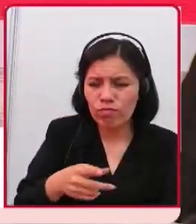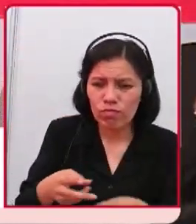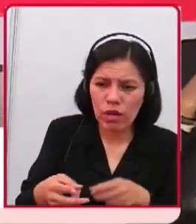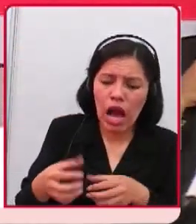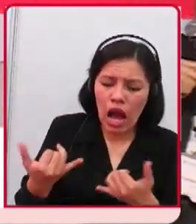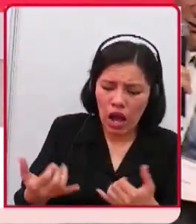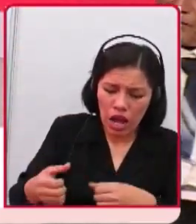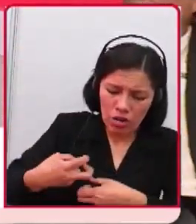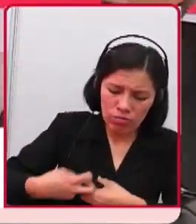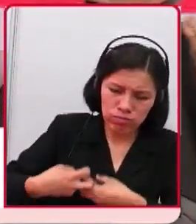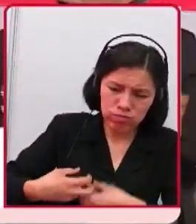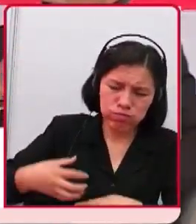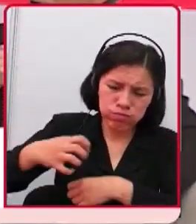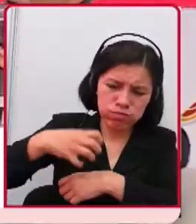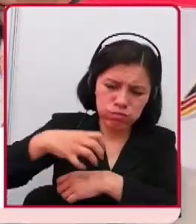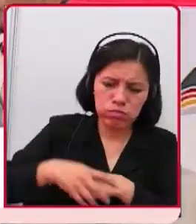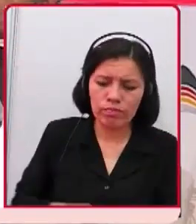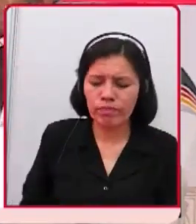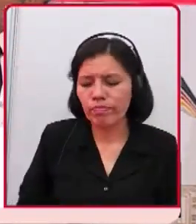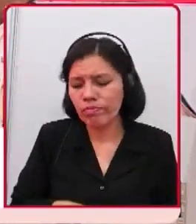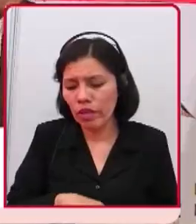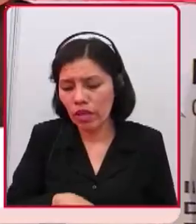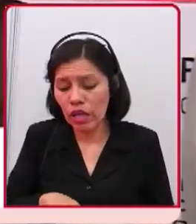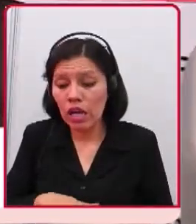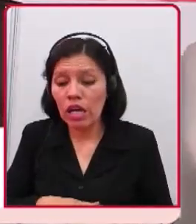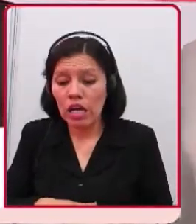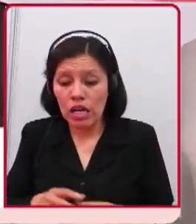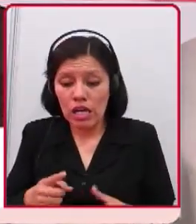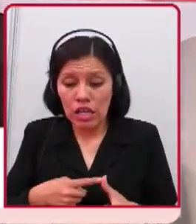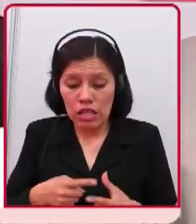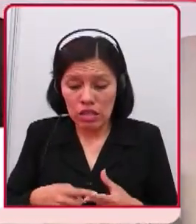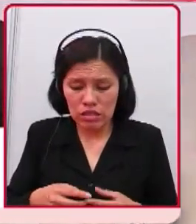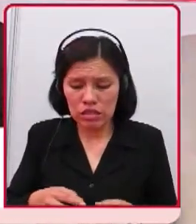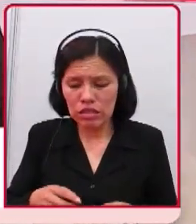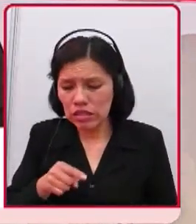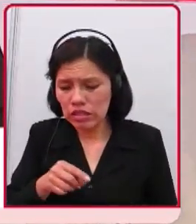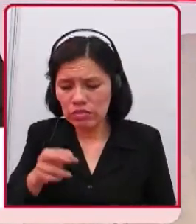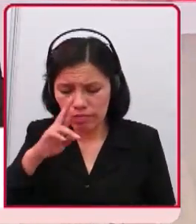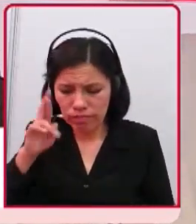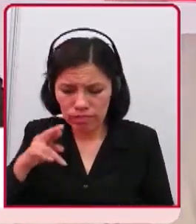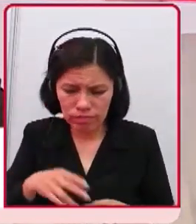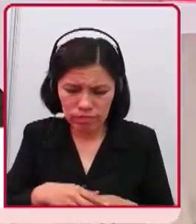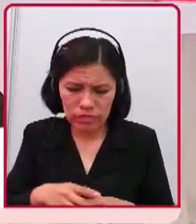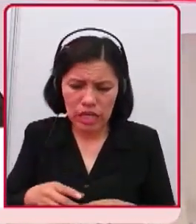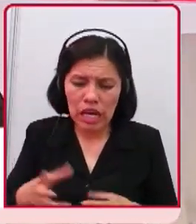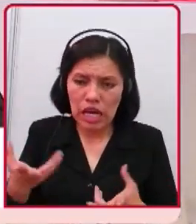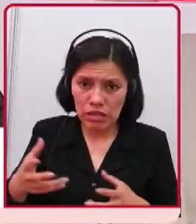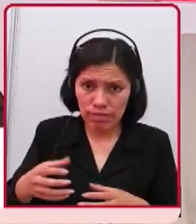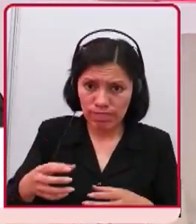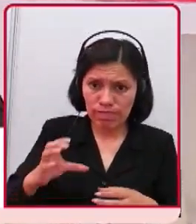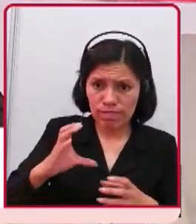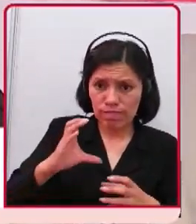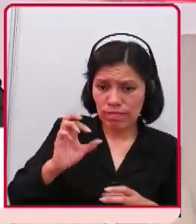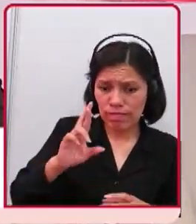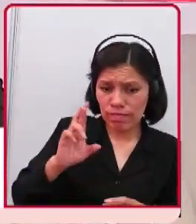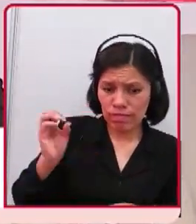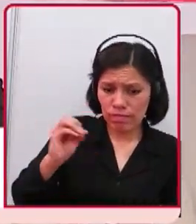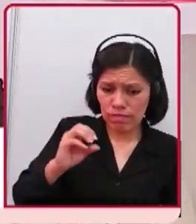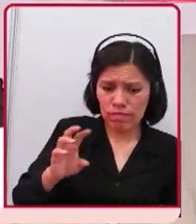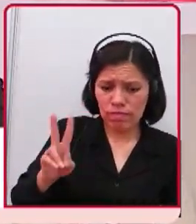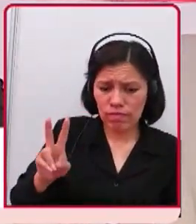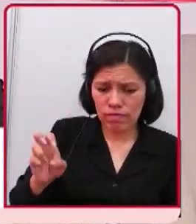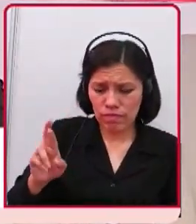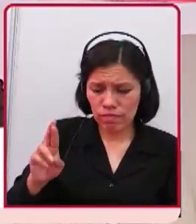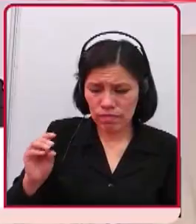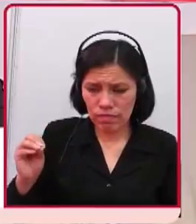pasando directamente a planta, lo cual, obviamente, por los volúmenes de movimiento de masas en Cerro Verde, pues un valor importante,